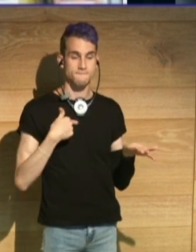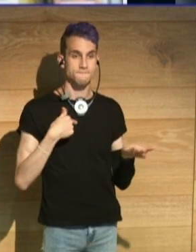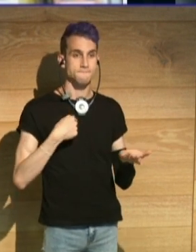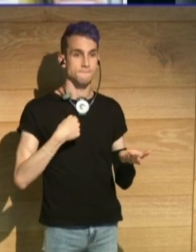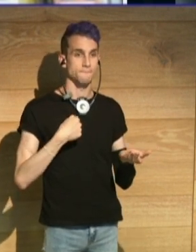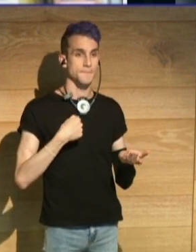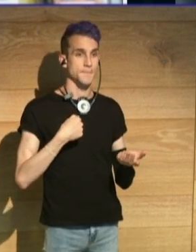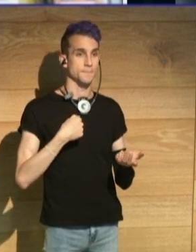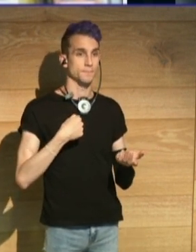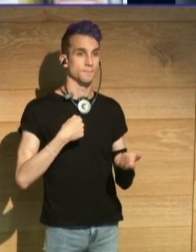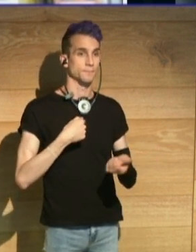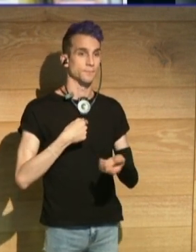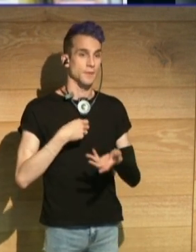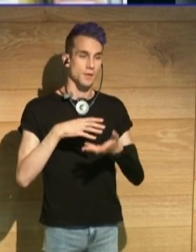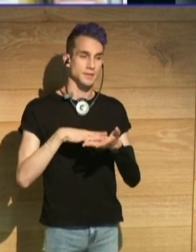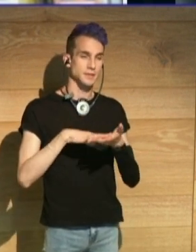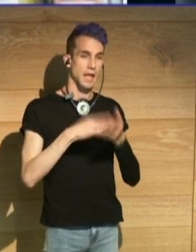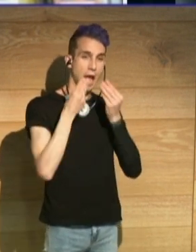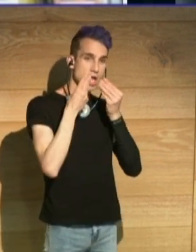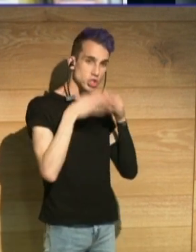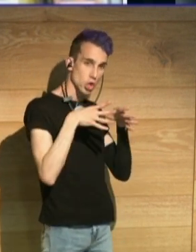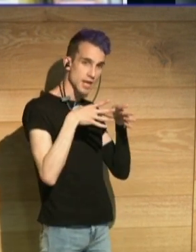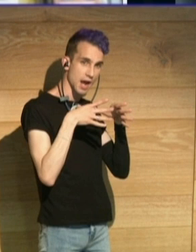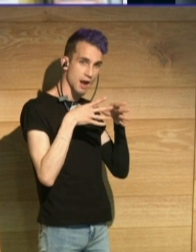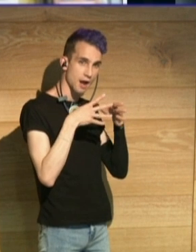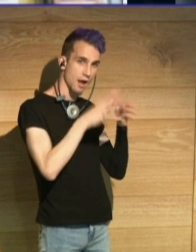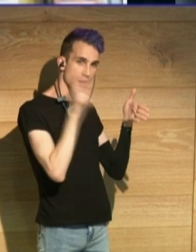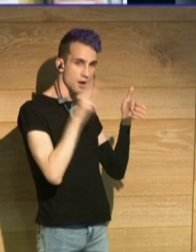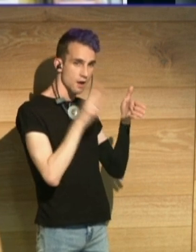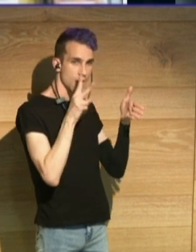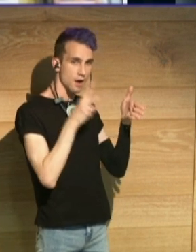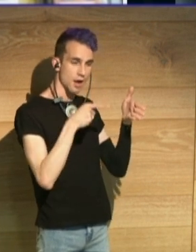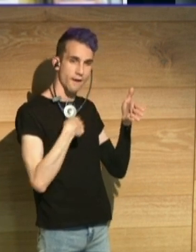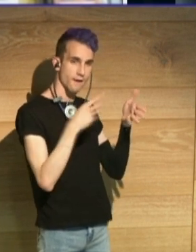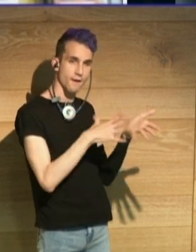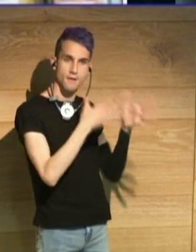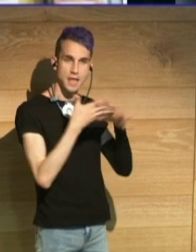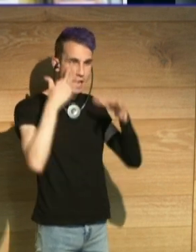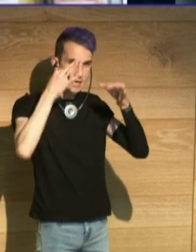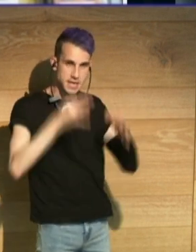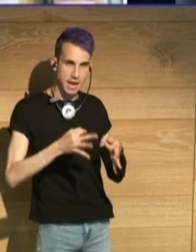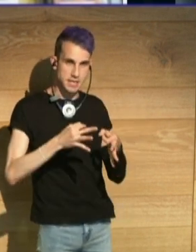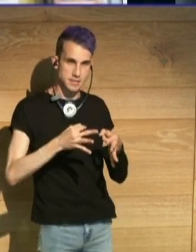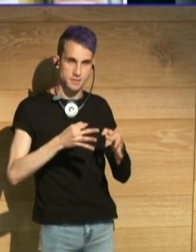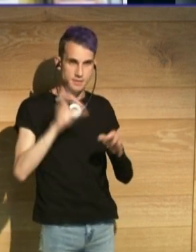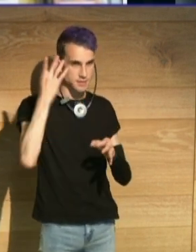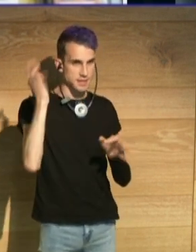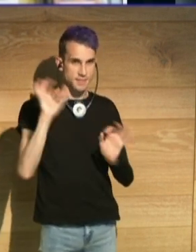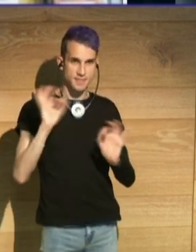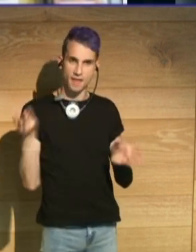pegado de forma fiel a los hechos históricos, así como se han demostrado, reconstruido por la historiografía oficial de